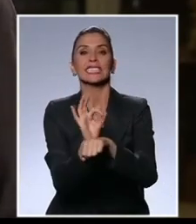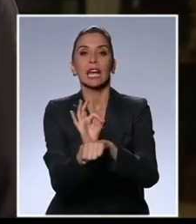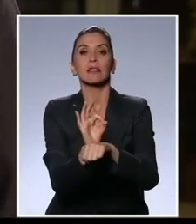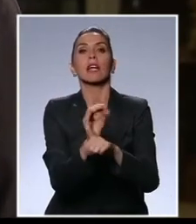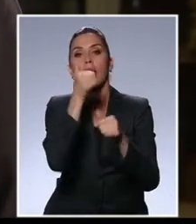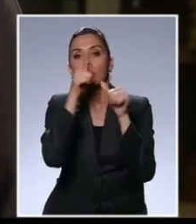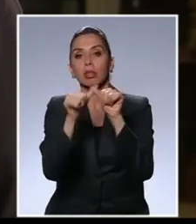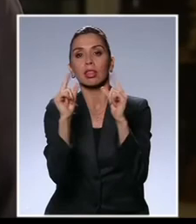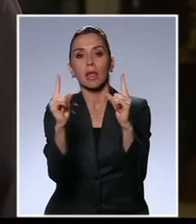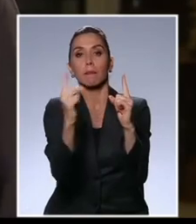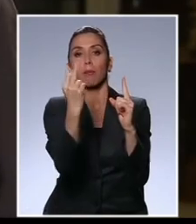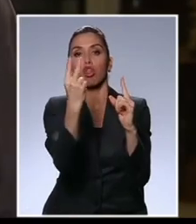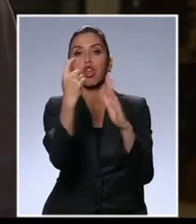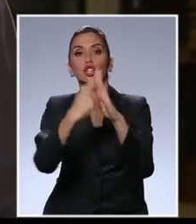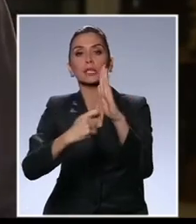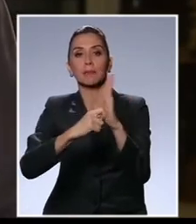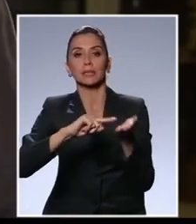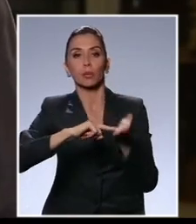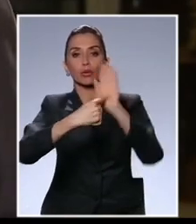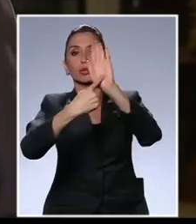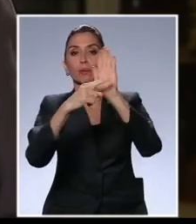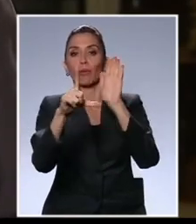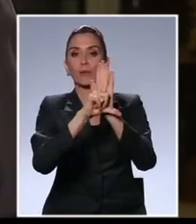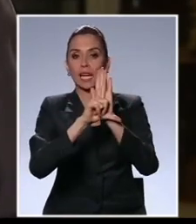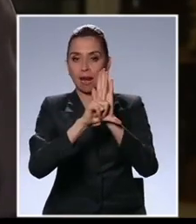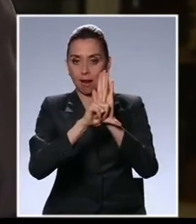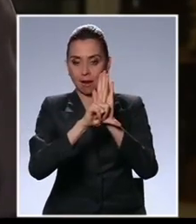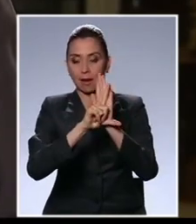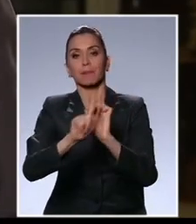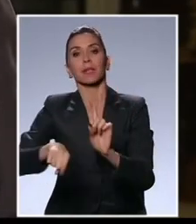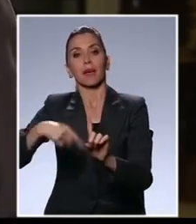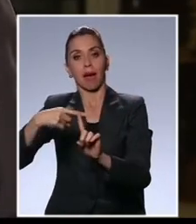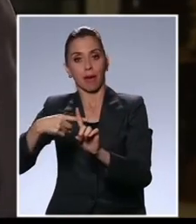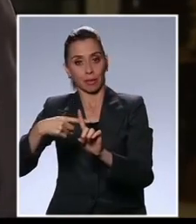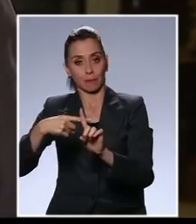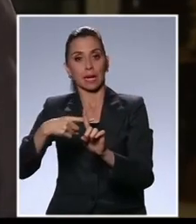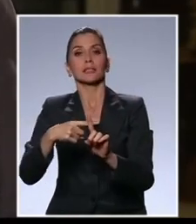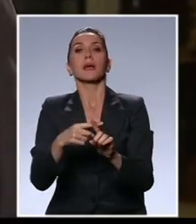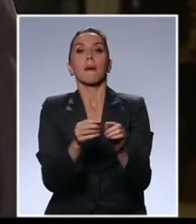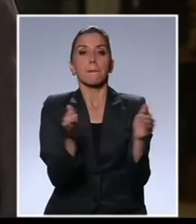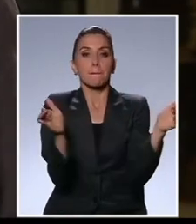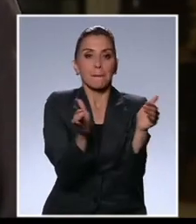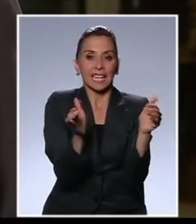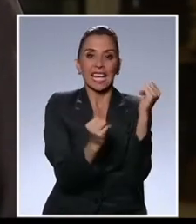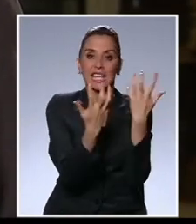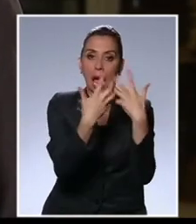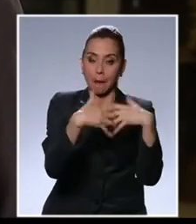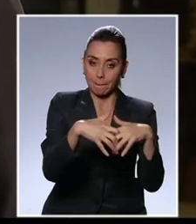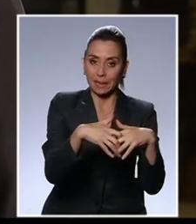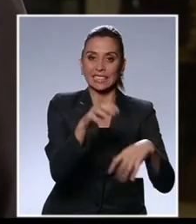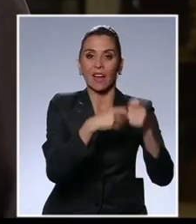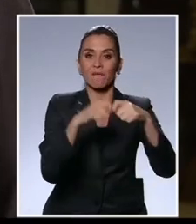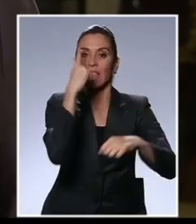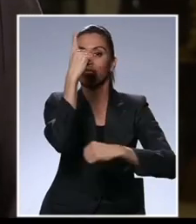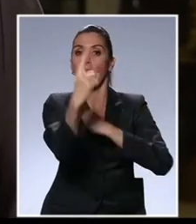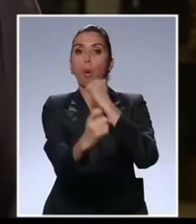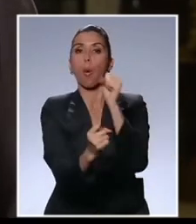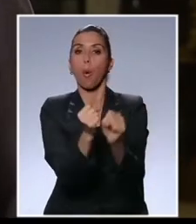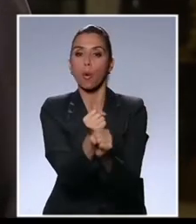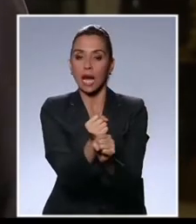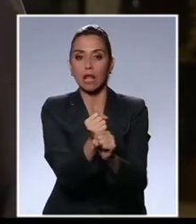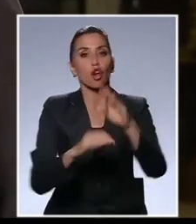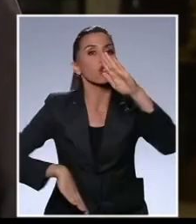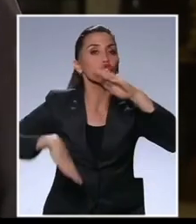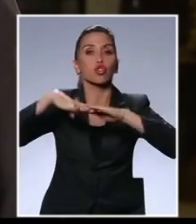partir de la publicación de esta ley adicionalmente ampliaremos a la pequeña empresa con ventas anuales que